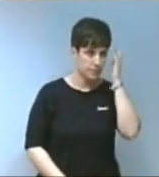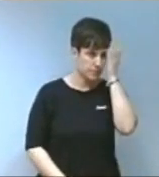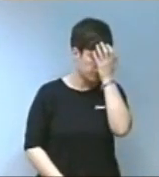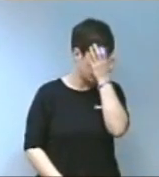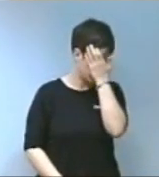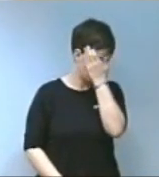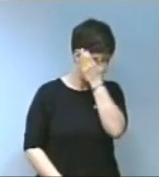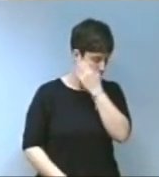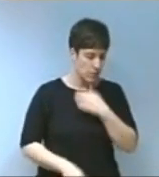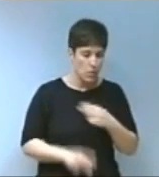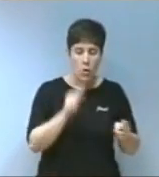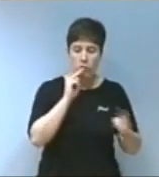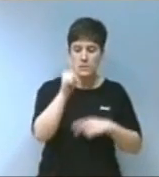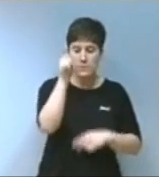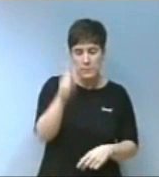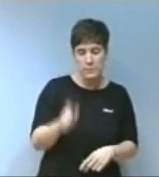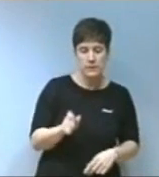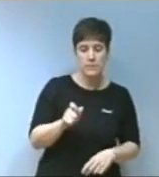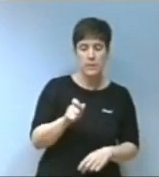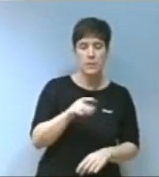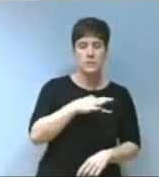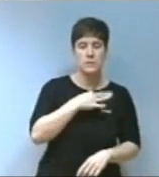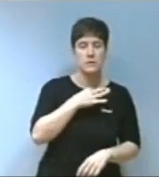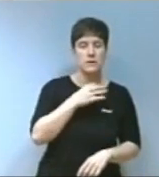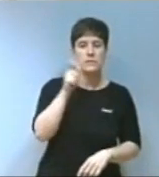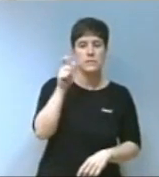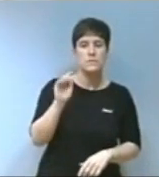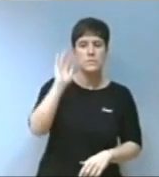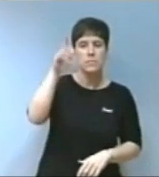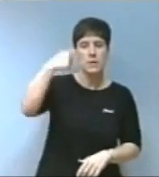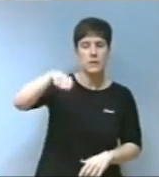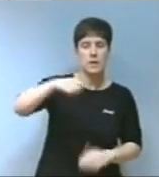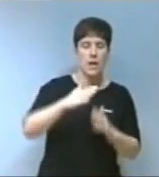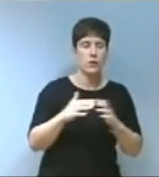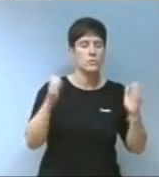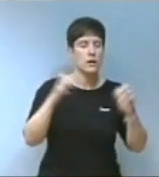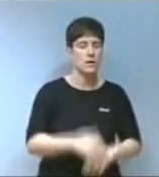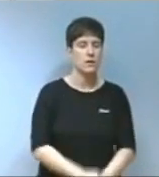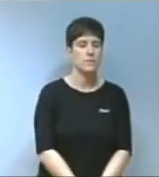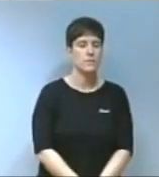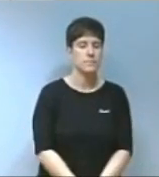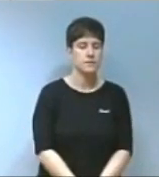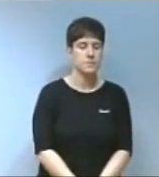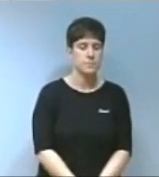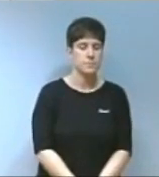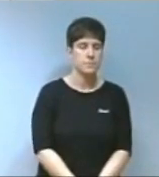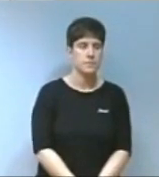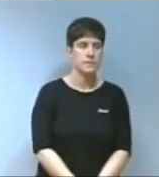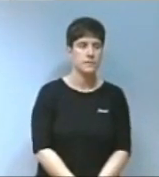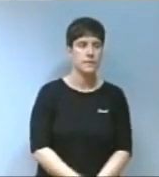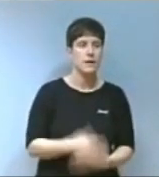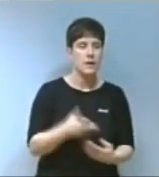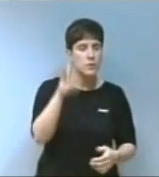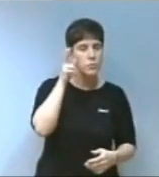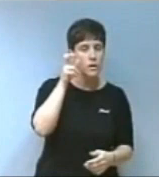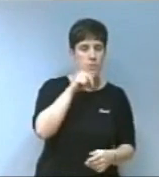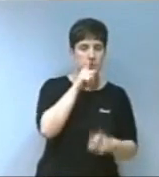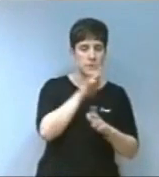pregunta formulada al presidente del Consejo, que ya está en luz de la palabra, y escoltaremos en silencio la